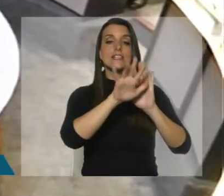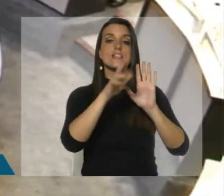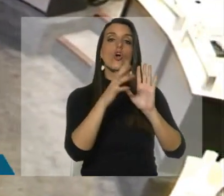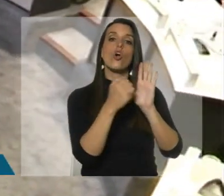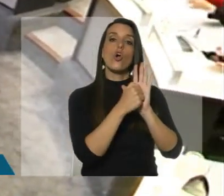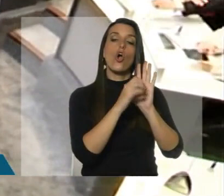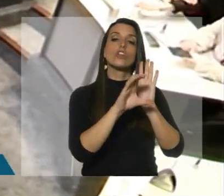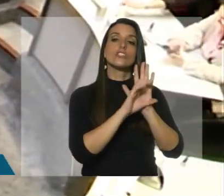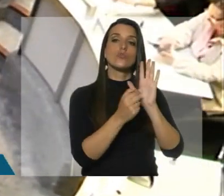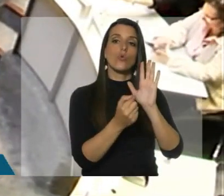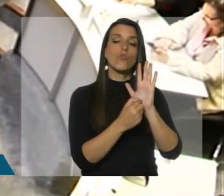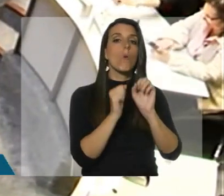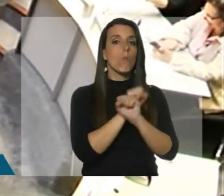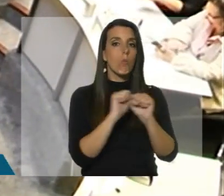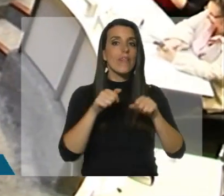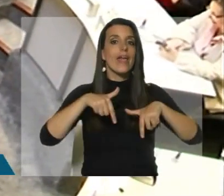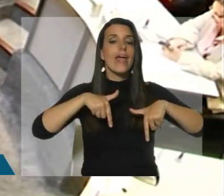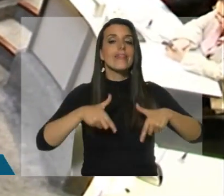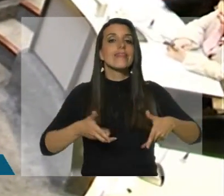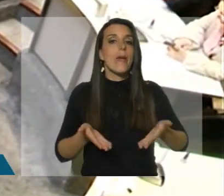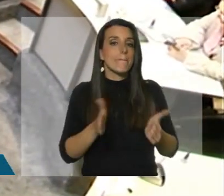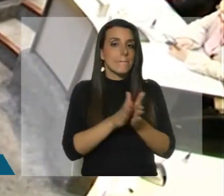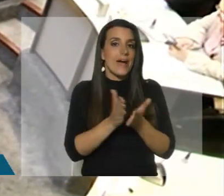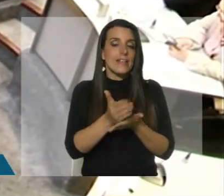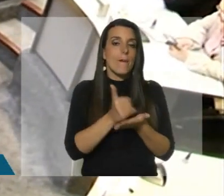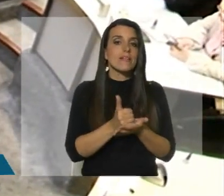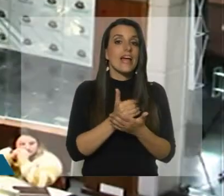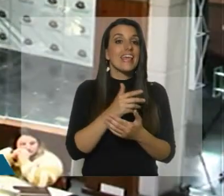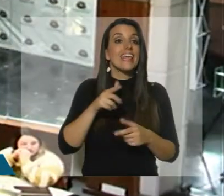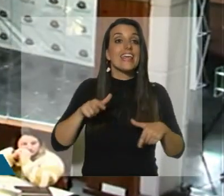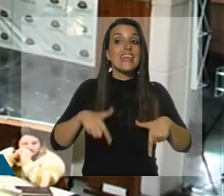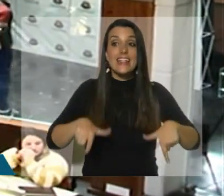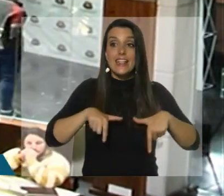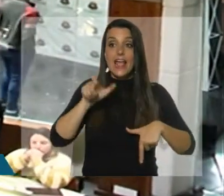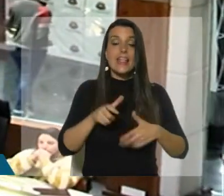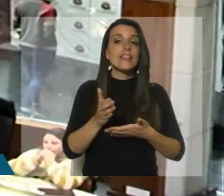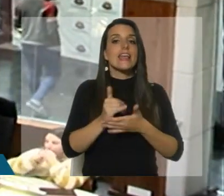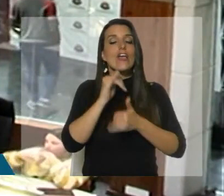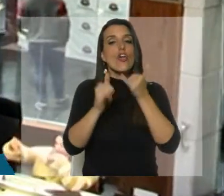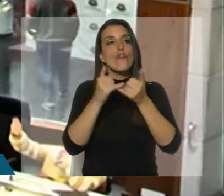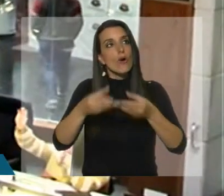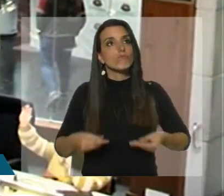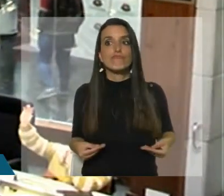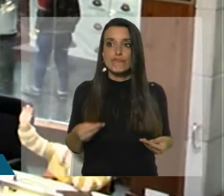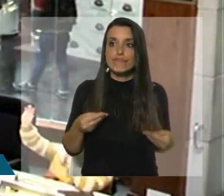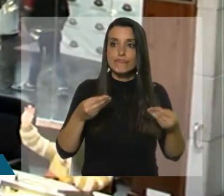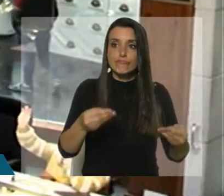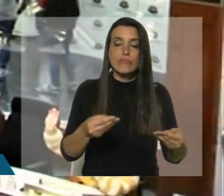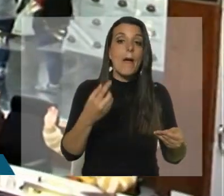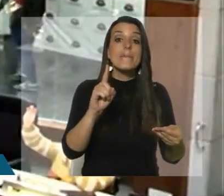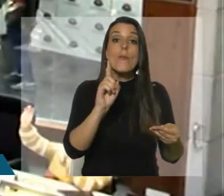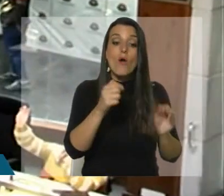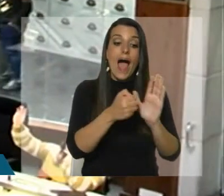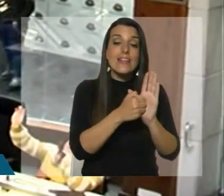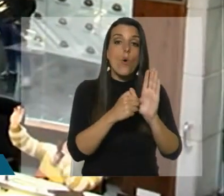que faculta la junta departamental a hacer comparecer al intendente para pedirle los informes que estime conveniente pero el mismo artículo